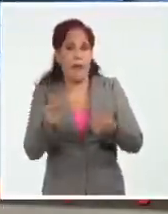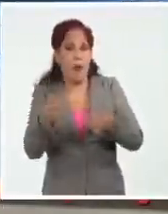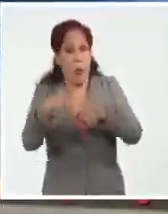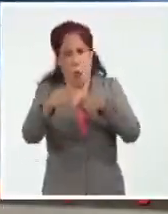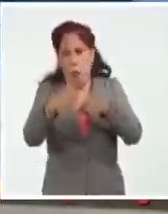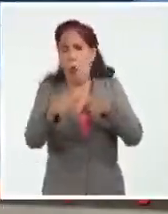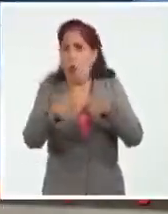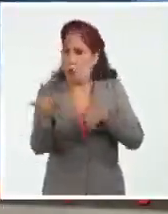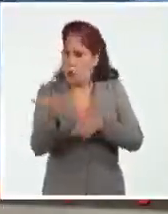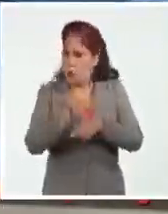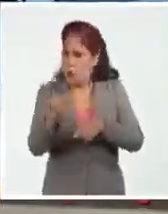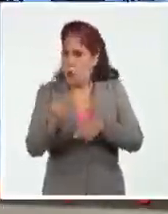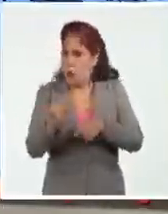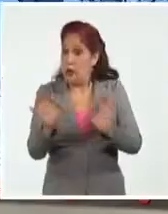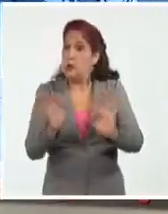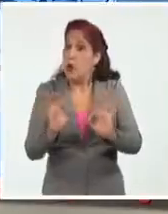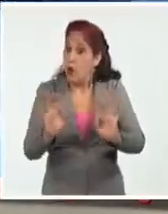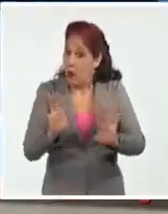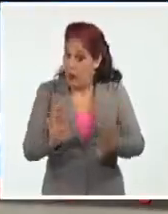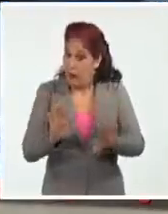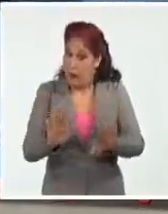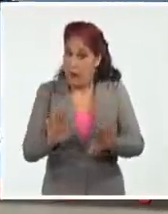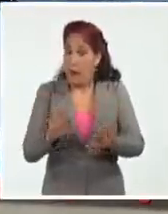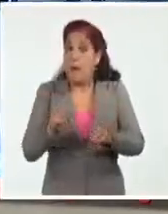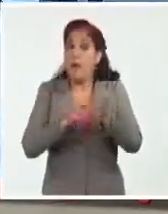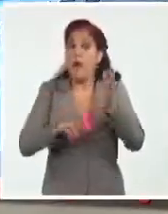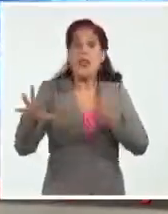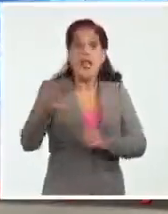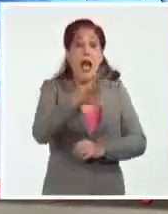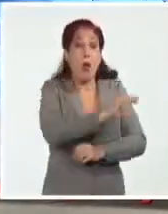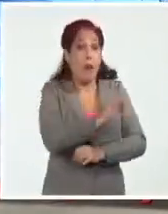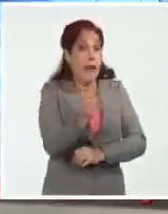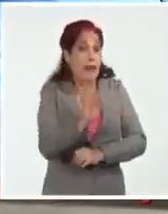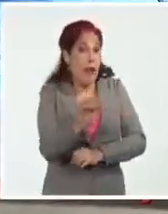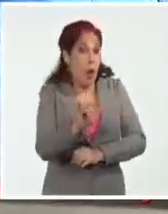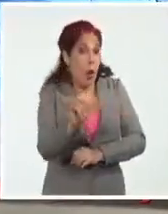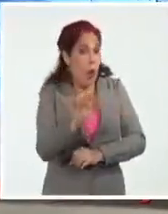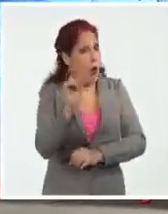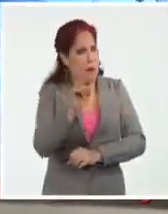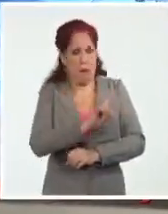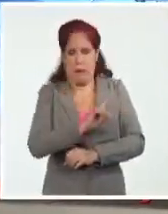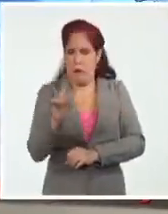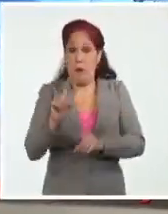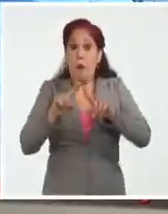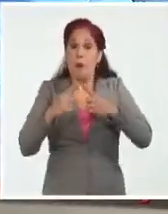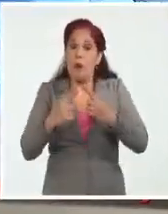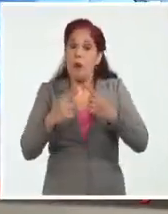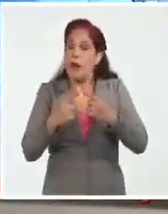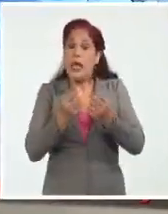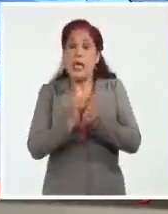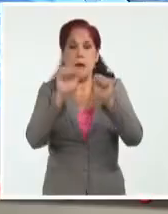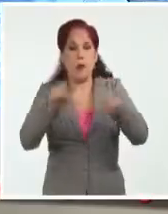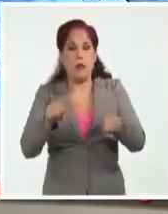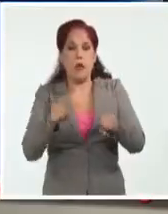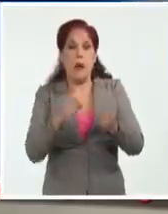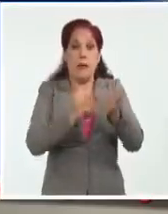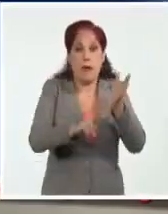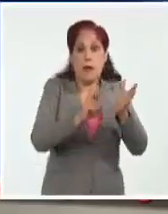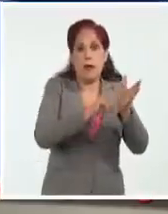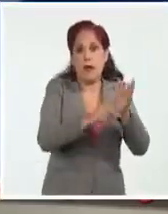otros. Lo que no significa que todos los territorios recibirán lo mismo, pues resulta imposible homologar dicha